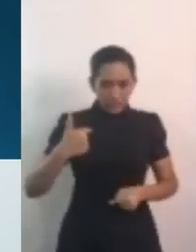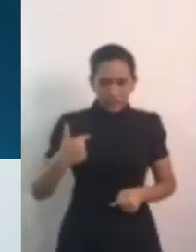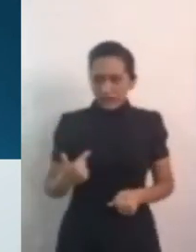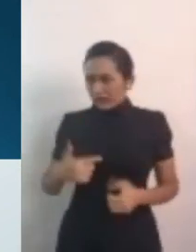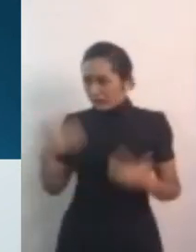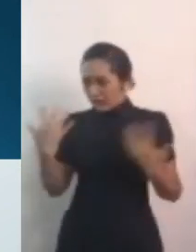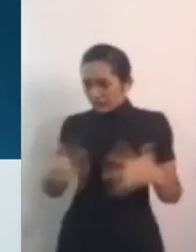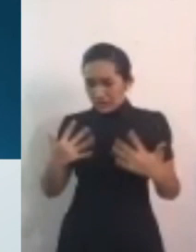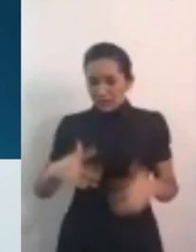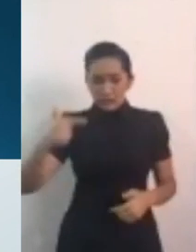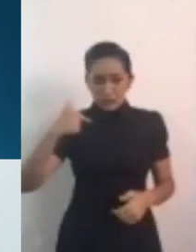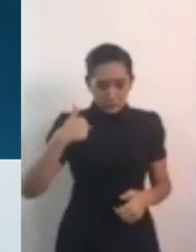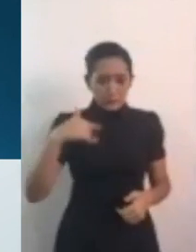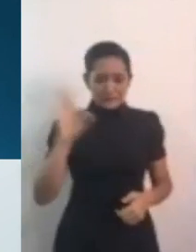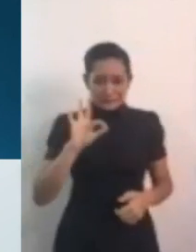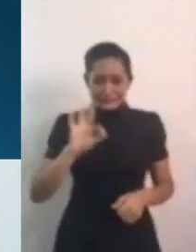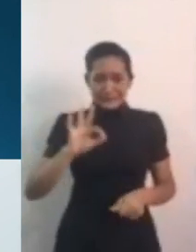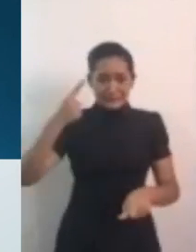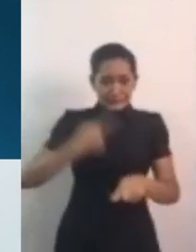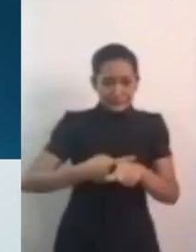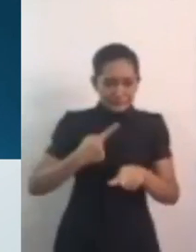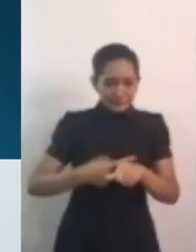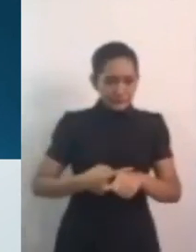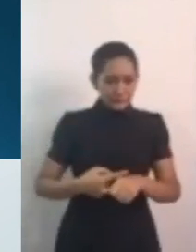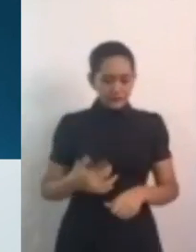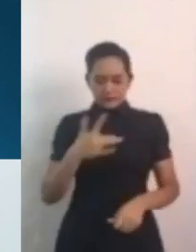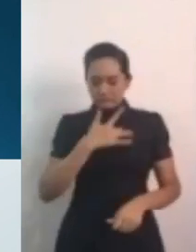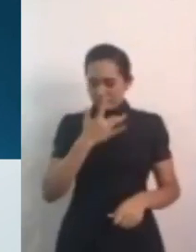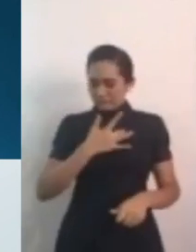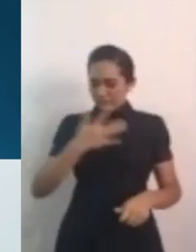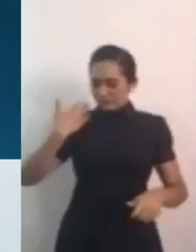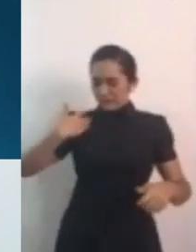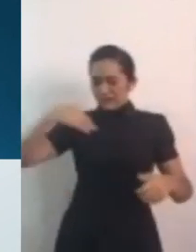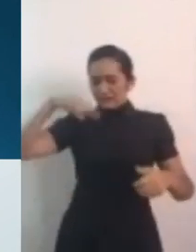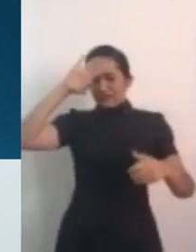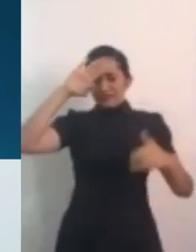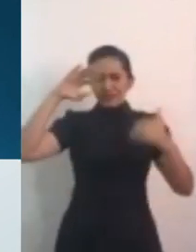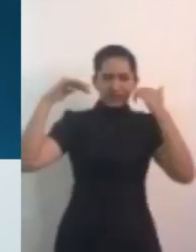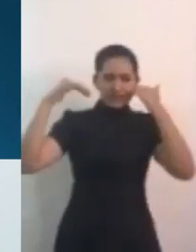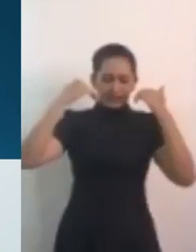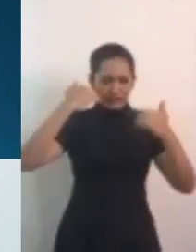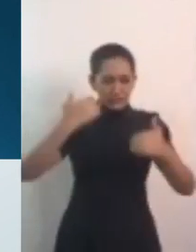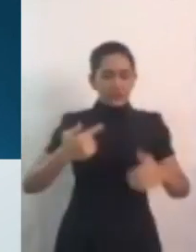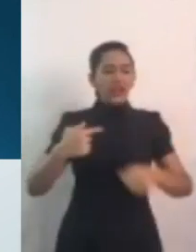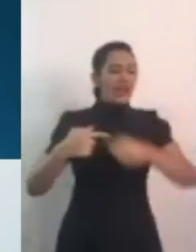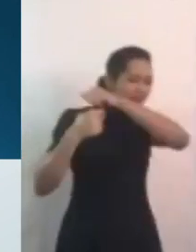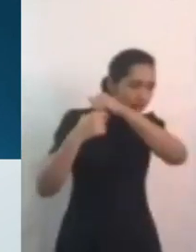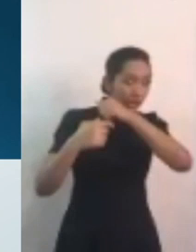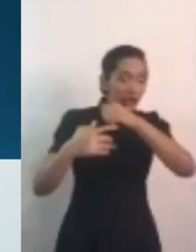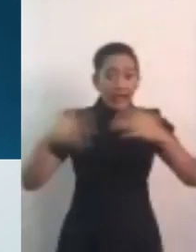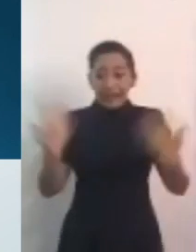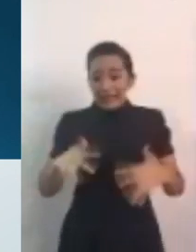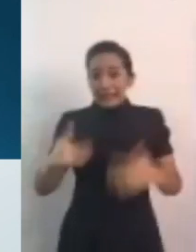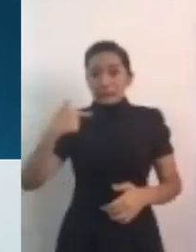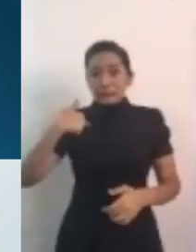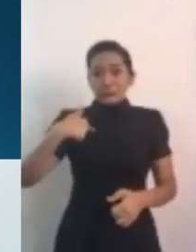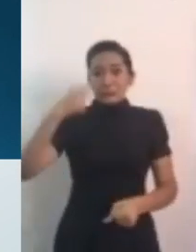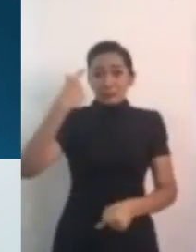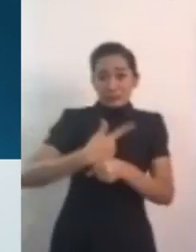intensa. Empiezan a fijarse si están sintiendo algo, si están notando algo, y muchas veces de una